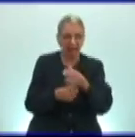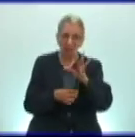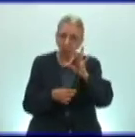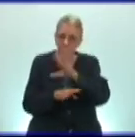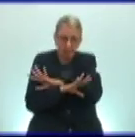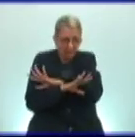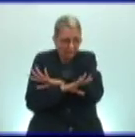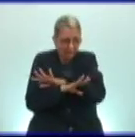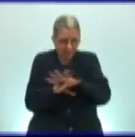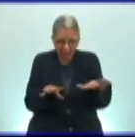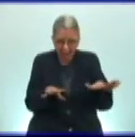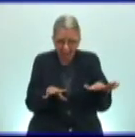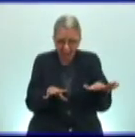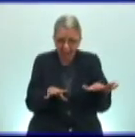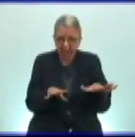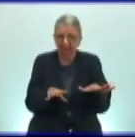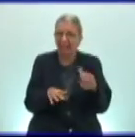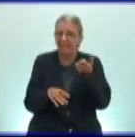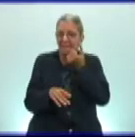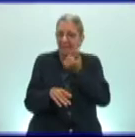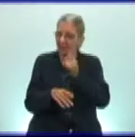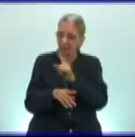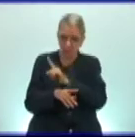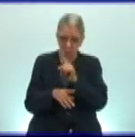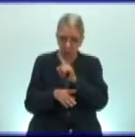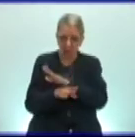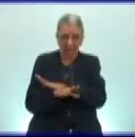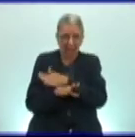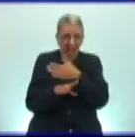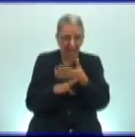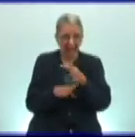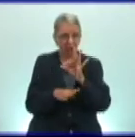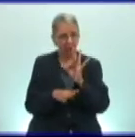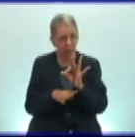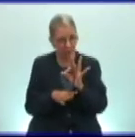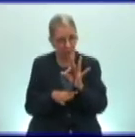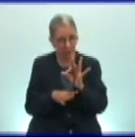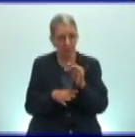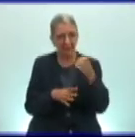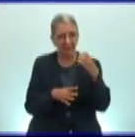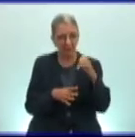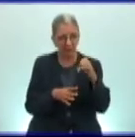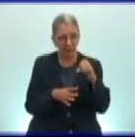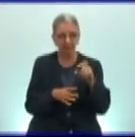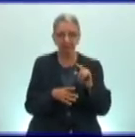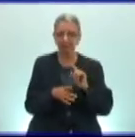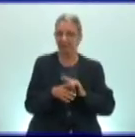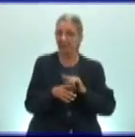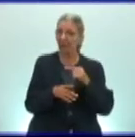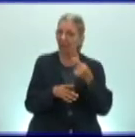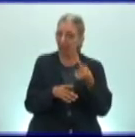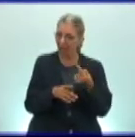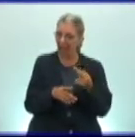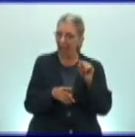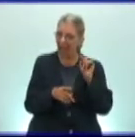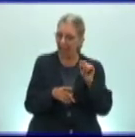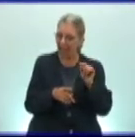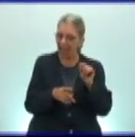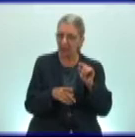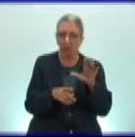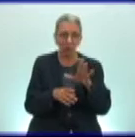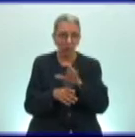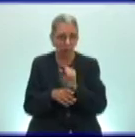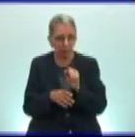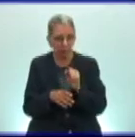que este segundo nivel admite como máximo 8 electrones. Y hasta aquí fíjense que tengo representado